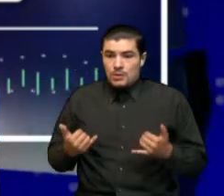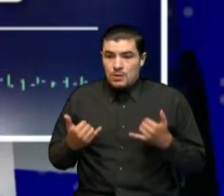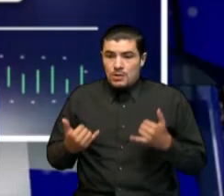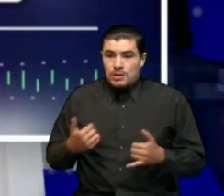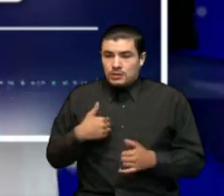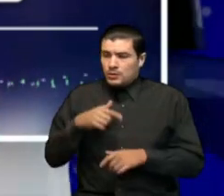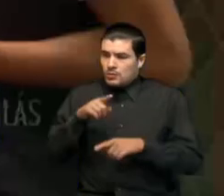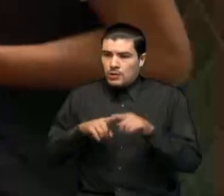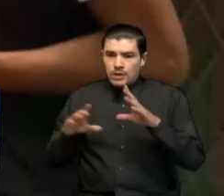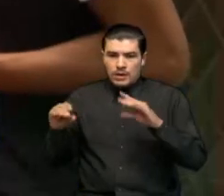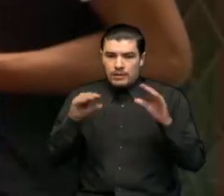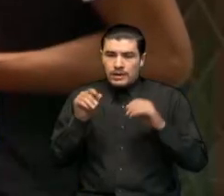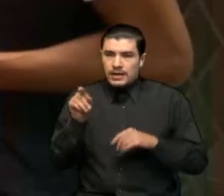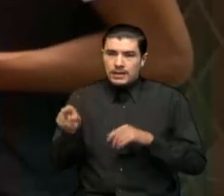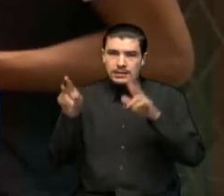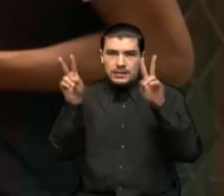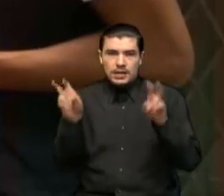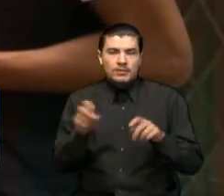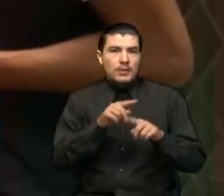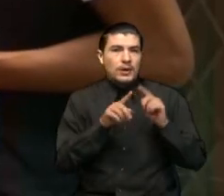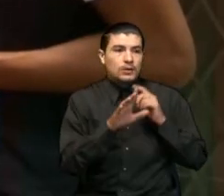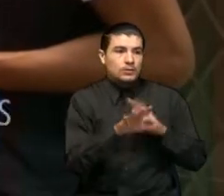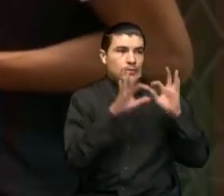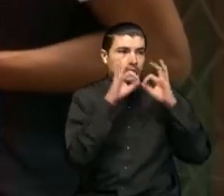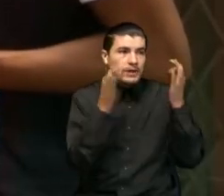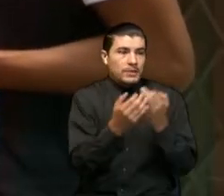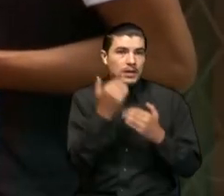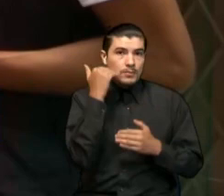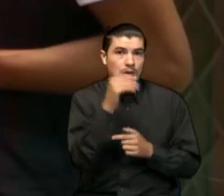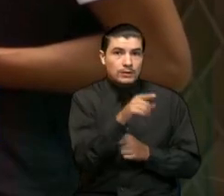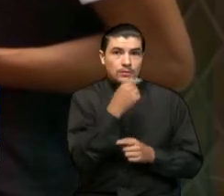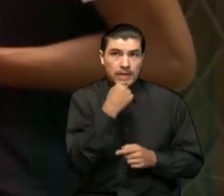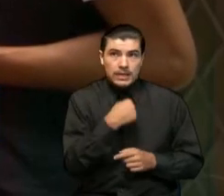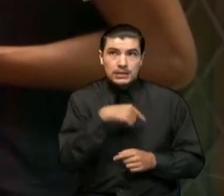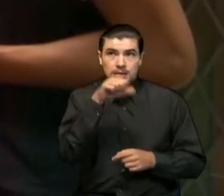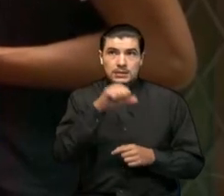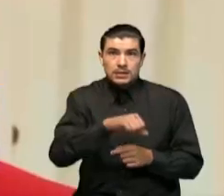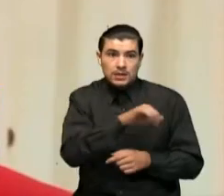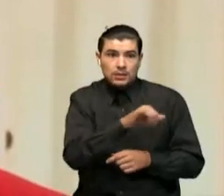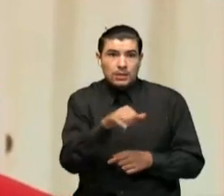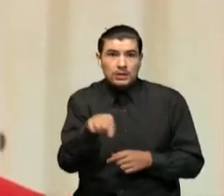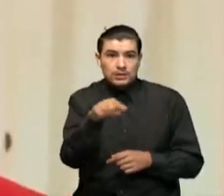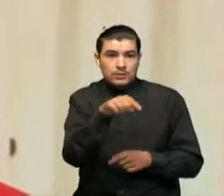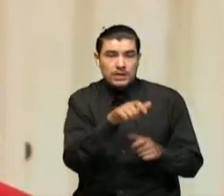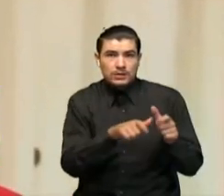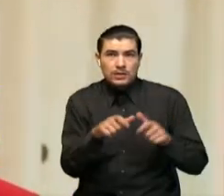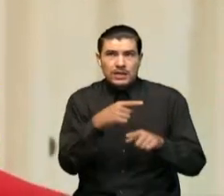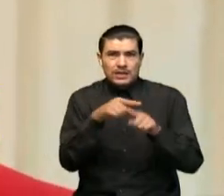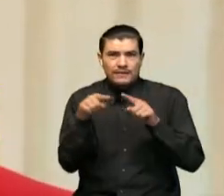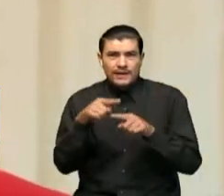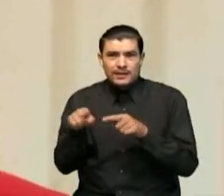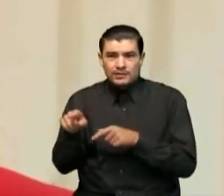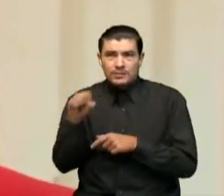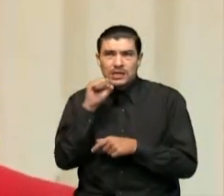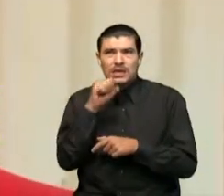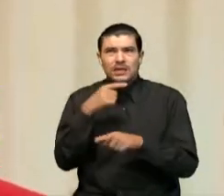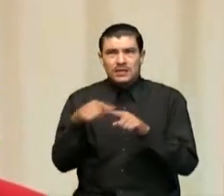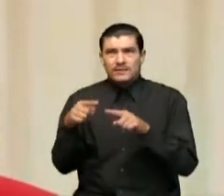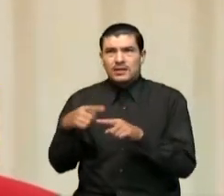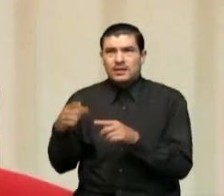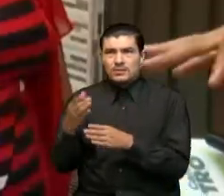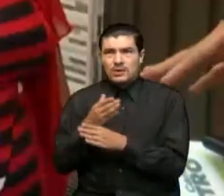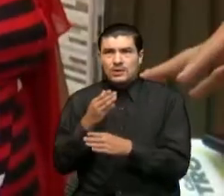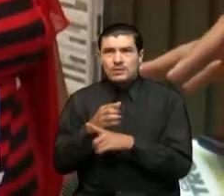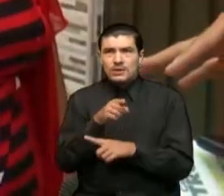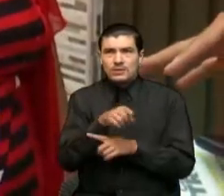y hablar sobre el tema sin embargo los familiares de la mujer manifiestan que al igual que ellos varias personas en el puerto petrolero han tenido inconvenientes